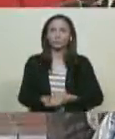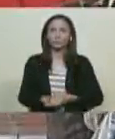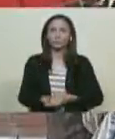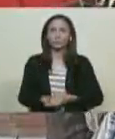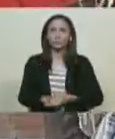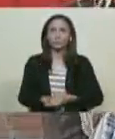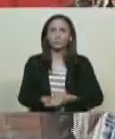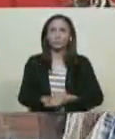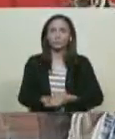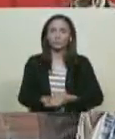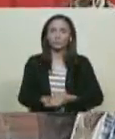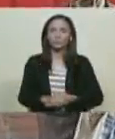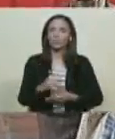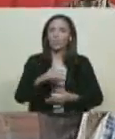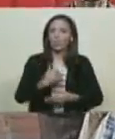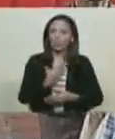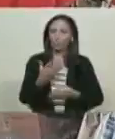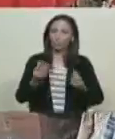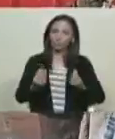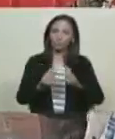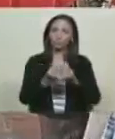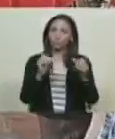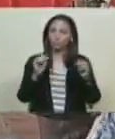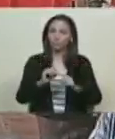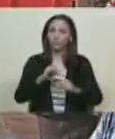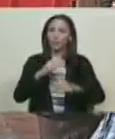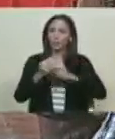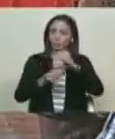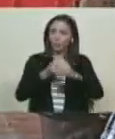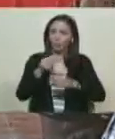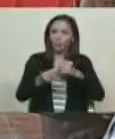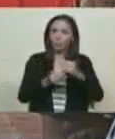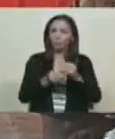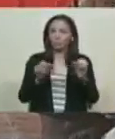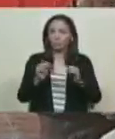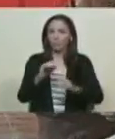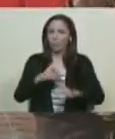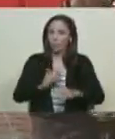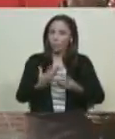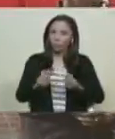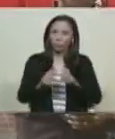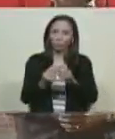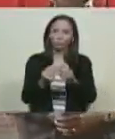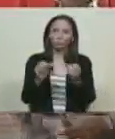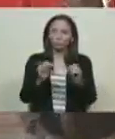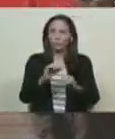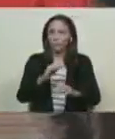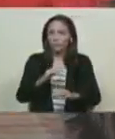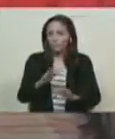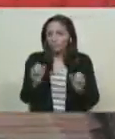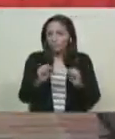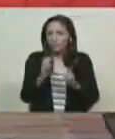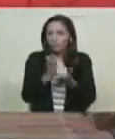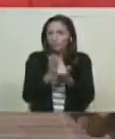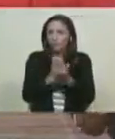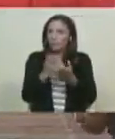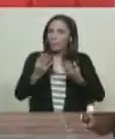Juntos podemos avanzar más. Juntos podemos más.